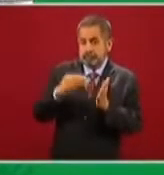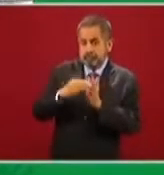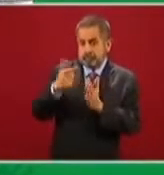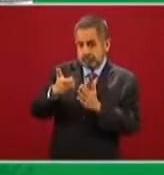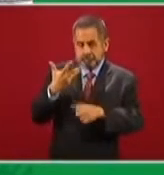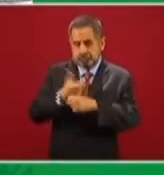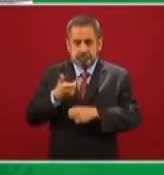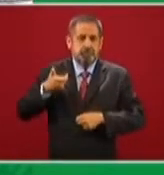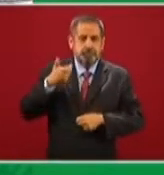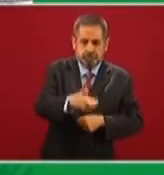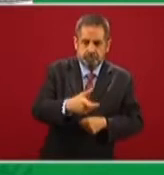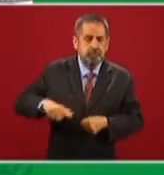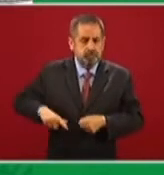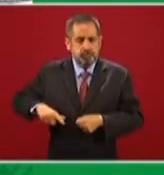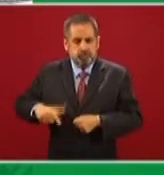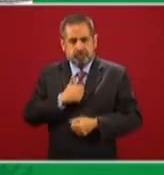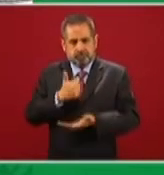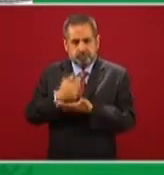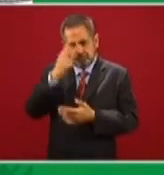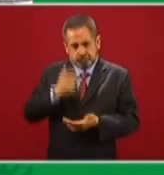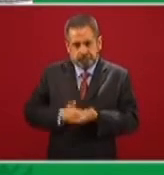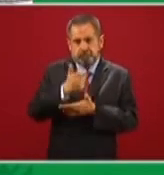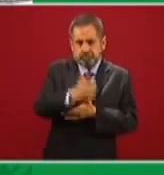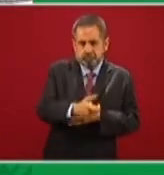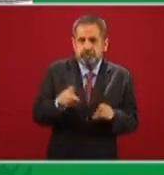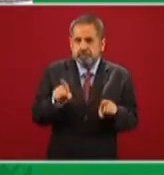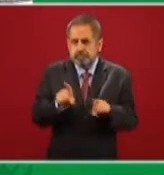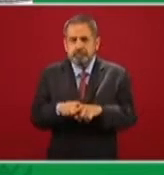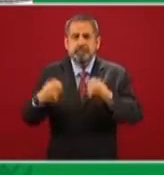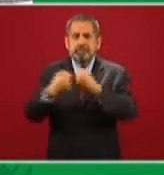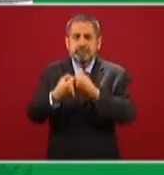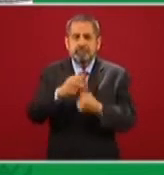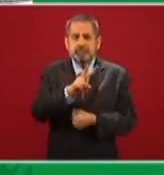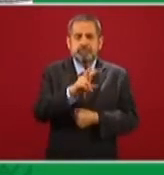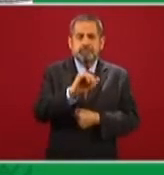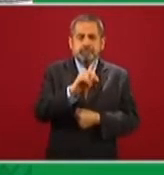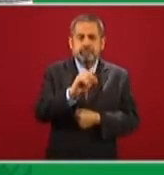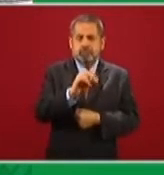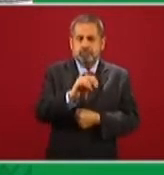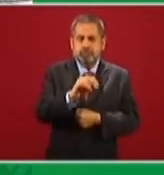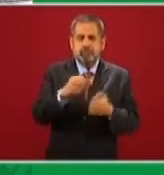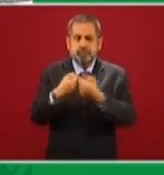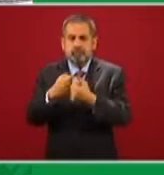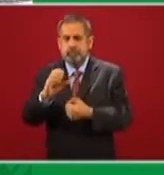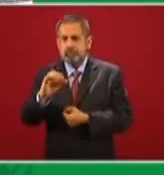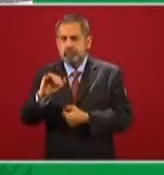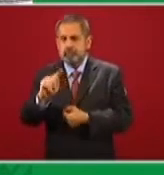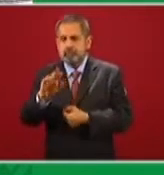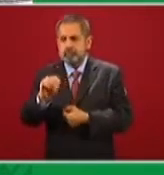es con recursos públicos del gobierno de la ciudad. Es justo en el límite de viaducto y circuito interior.